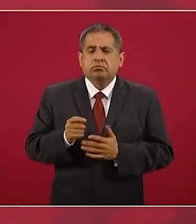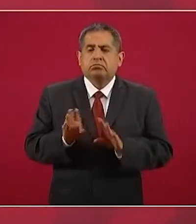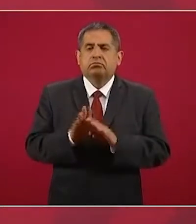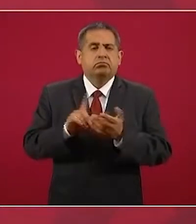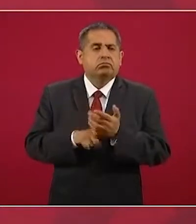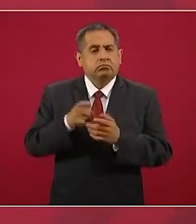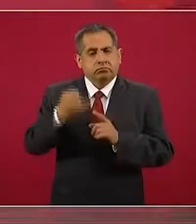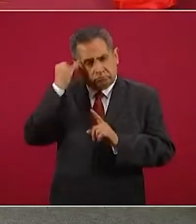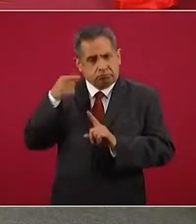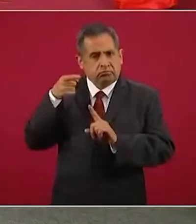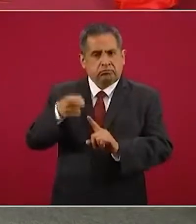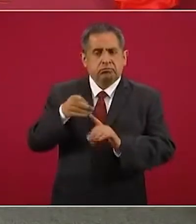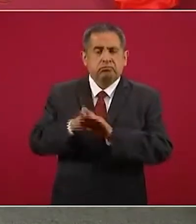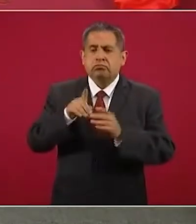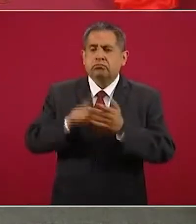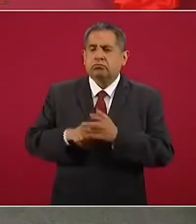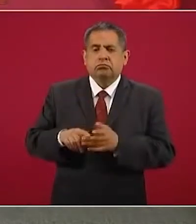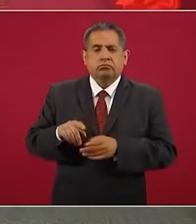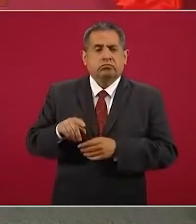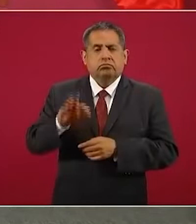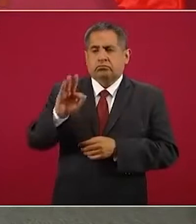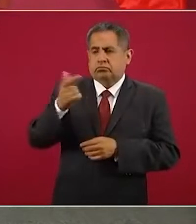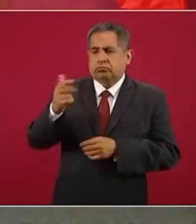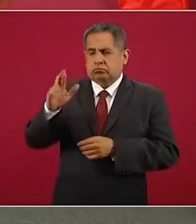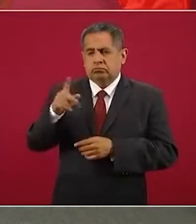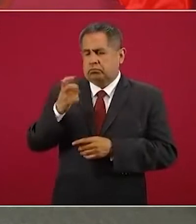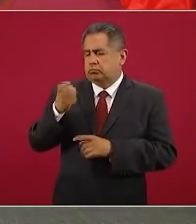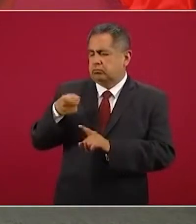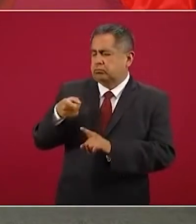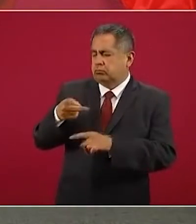esa dirección lo que está haciendo la Fiscalía.